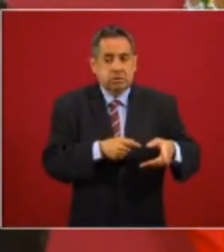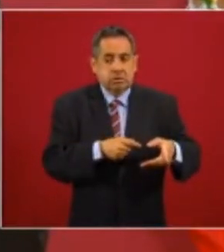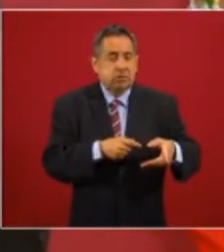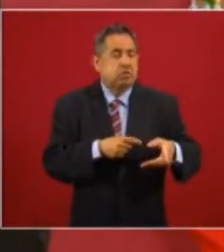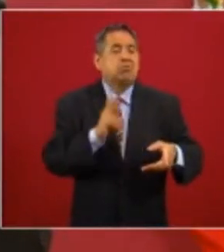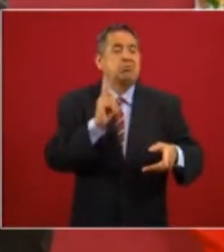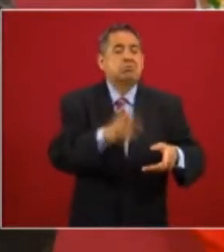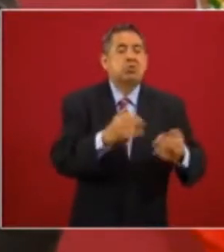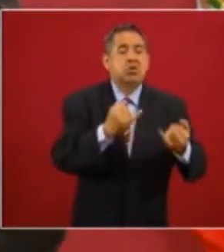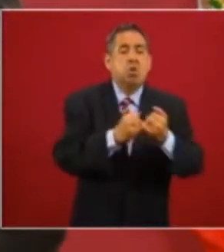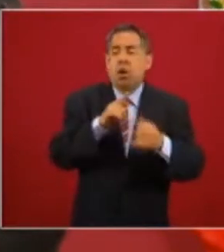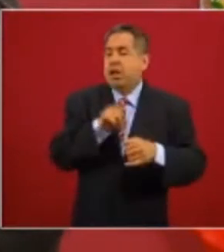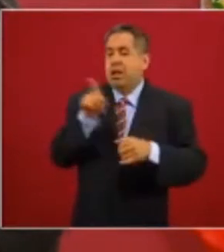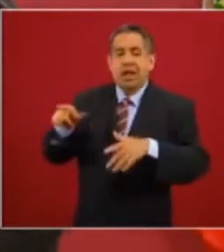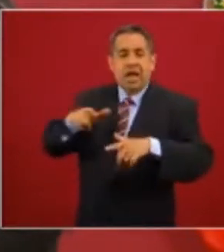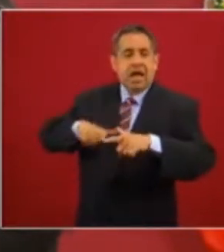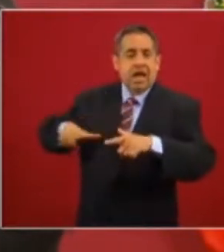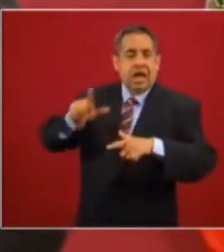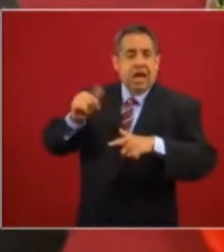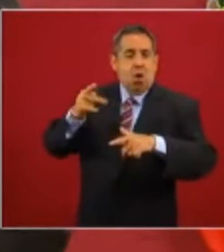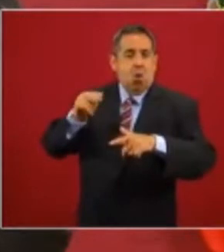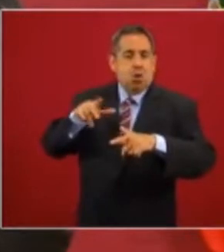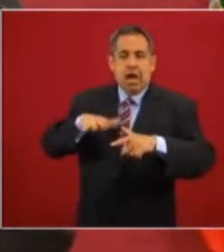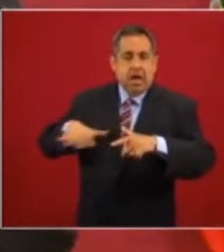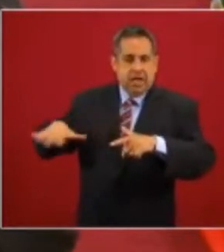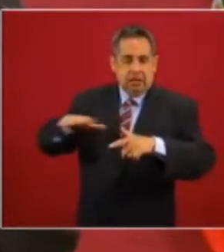igual que en la laguna,